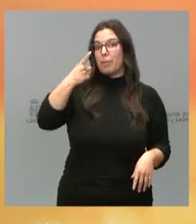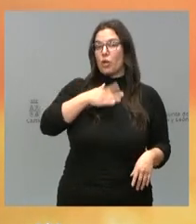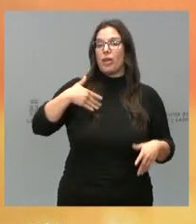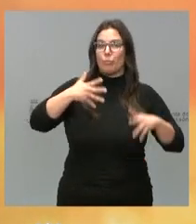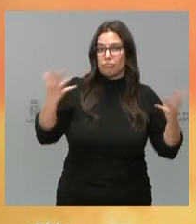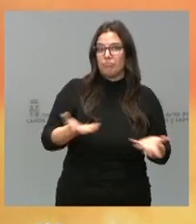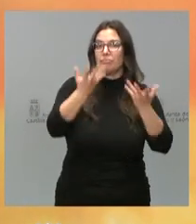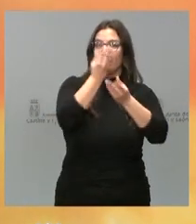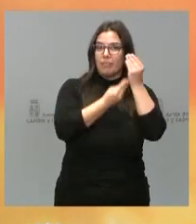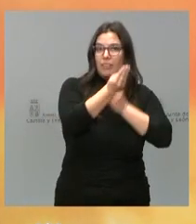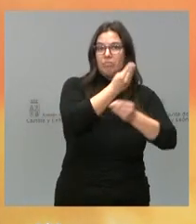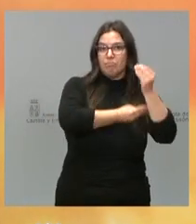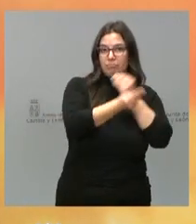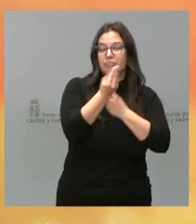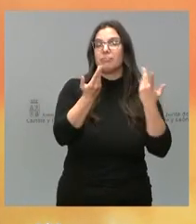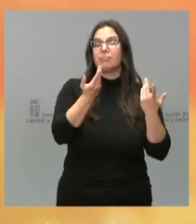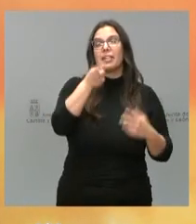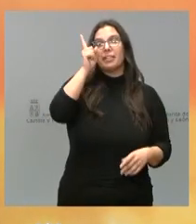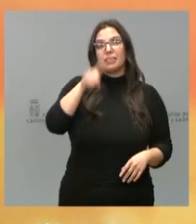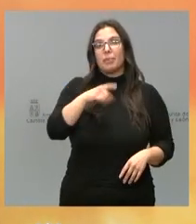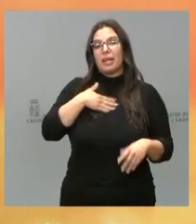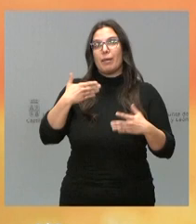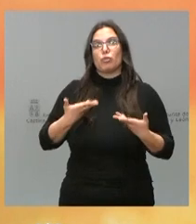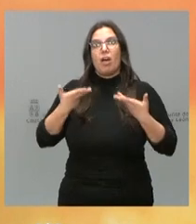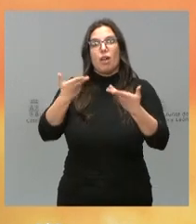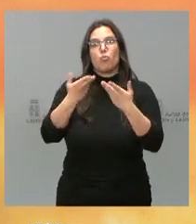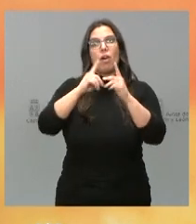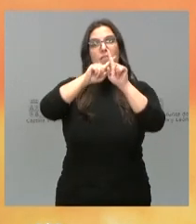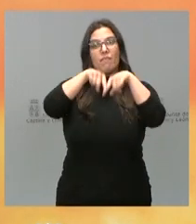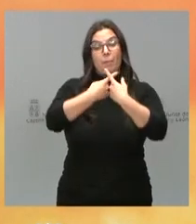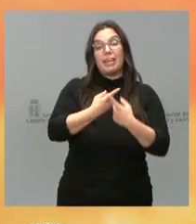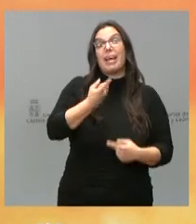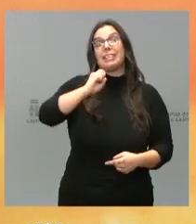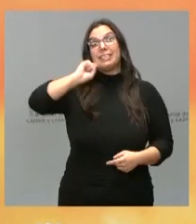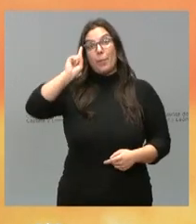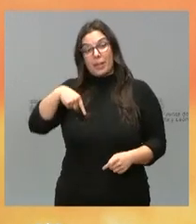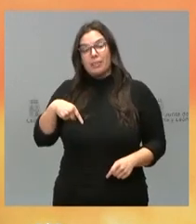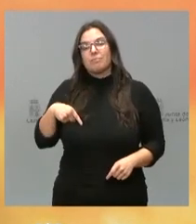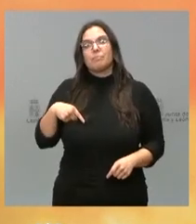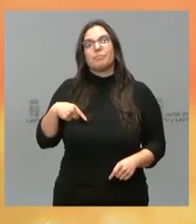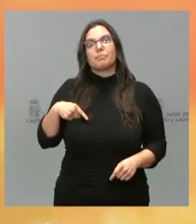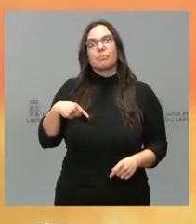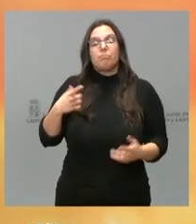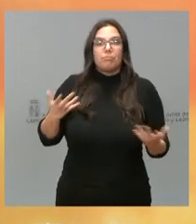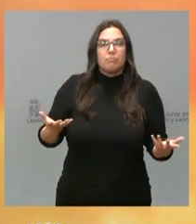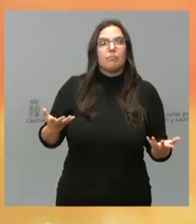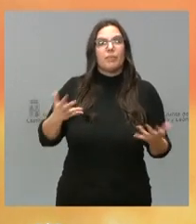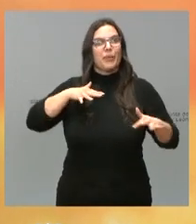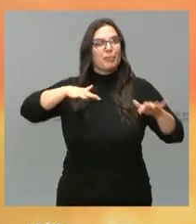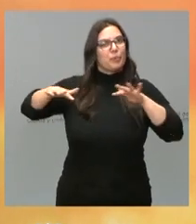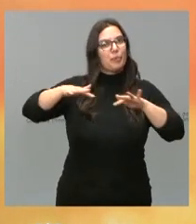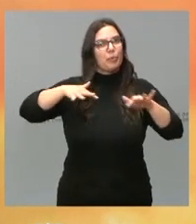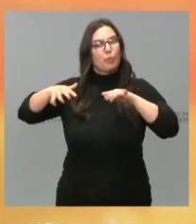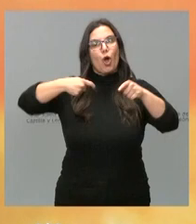la natalidad por otro lado ayudar a las familias y En tercer lugar también Bueno pues dinamizar